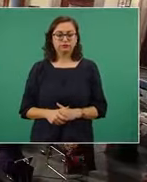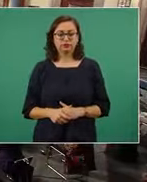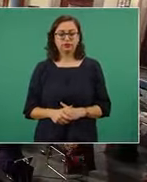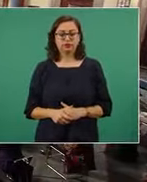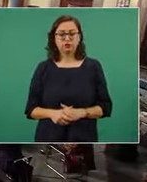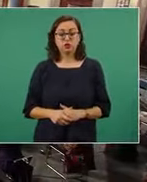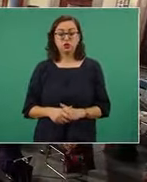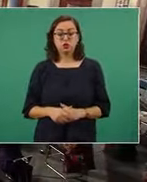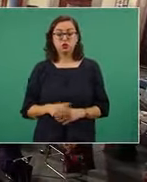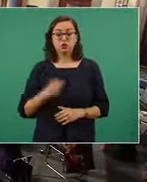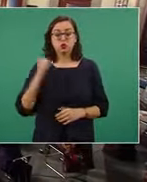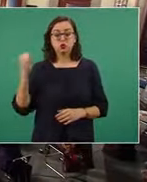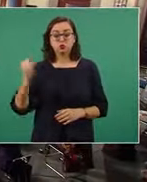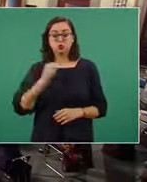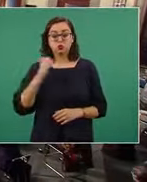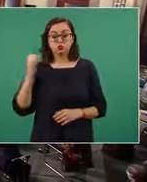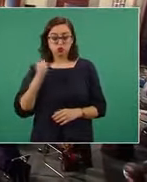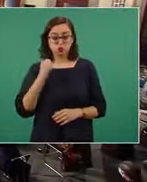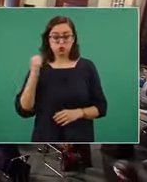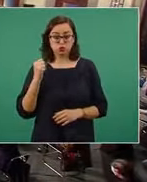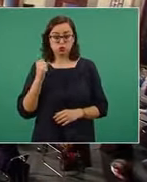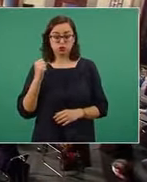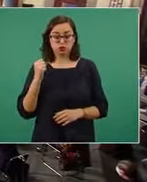Afortunadamente, aunque